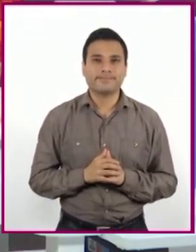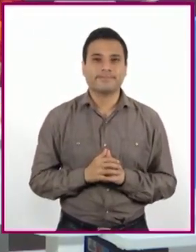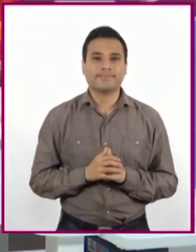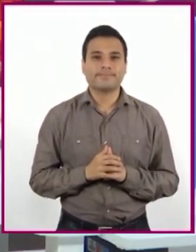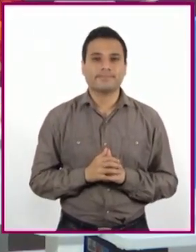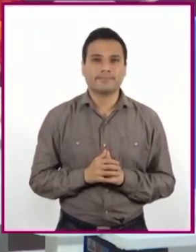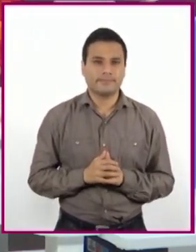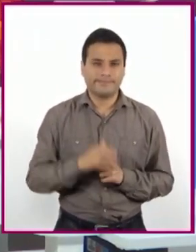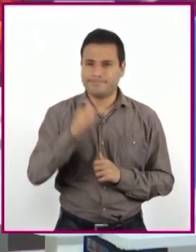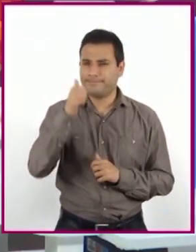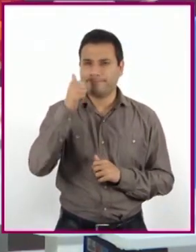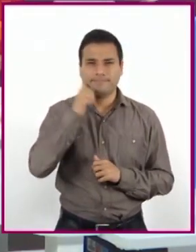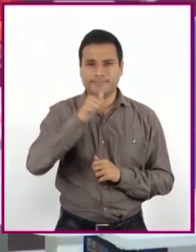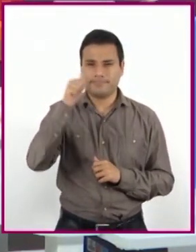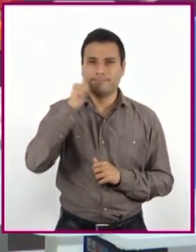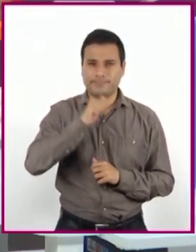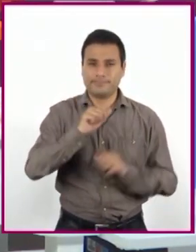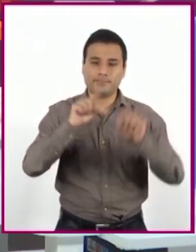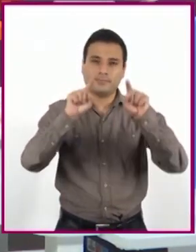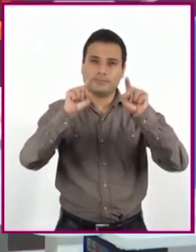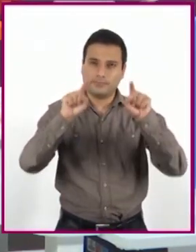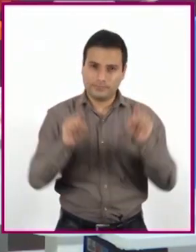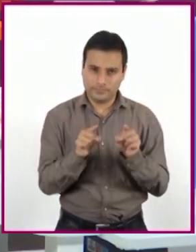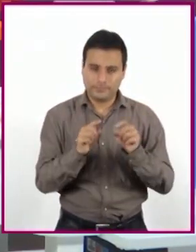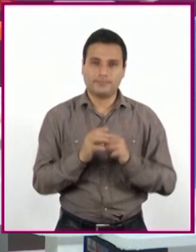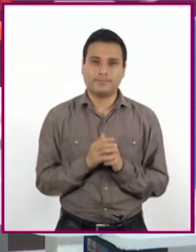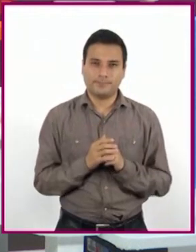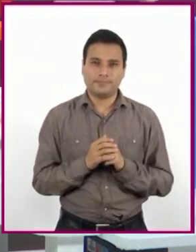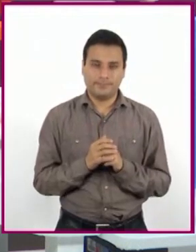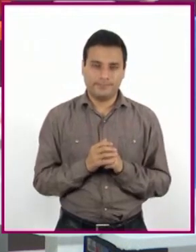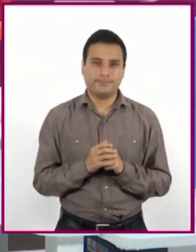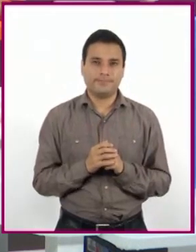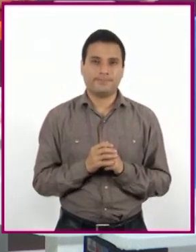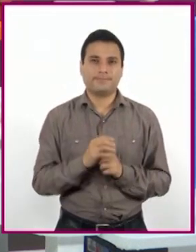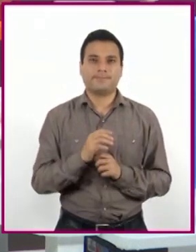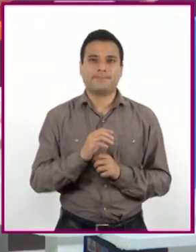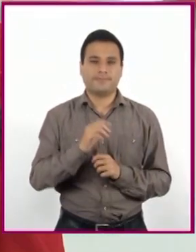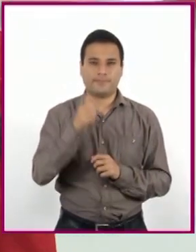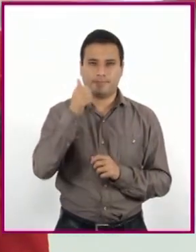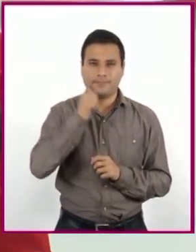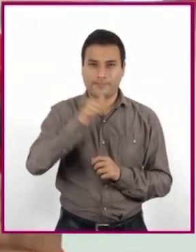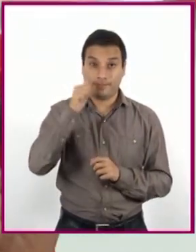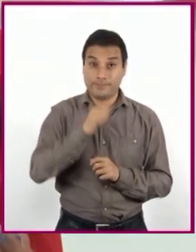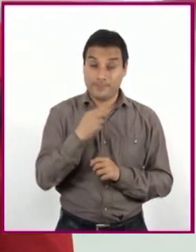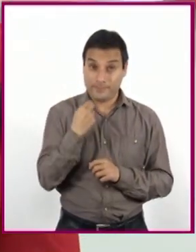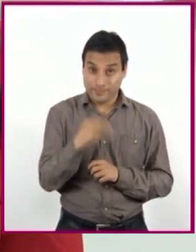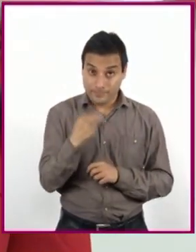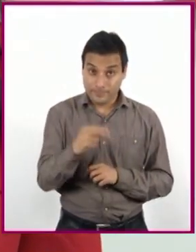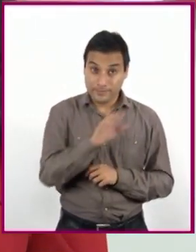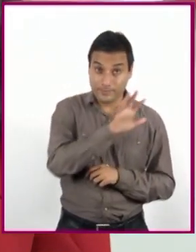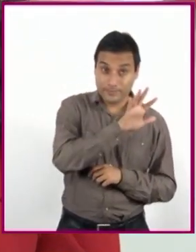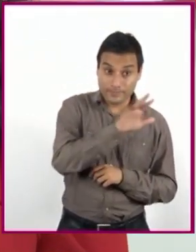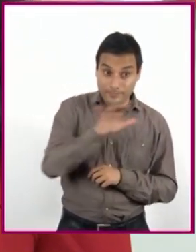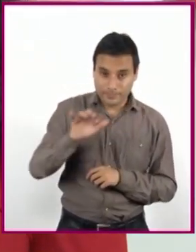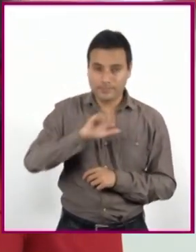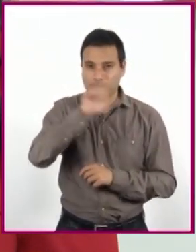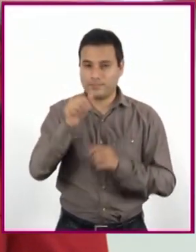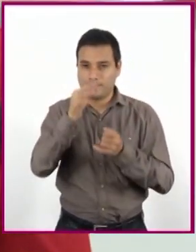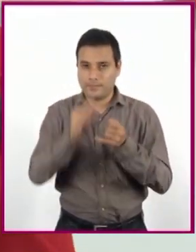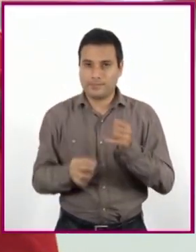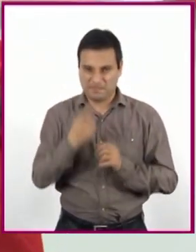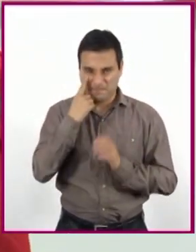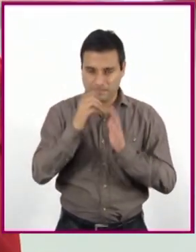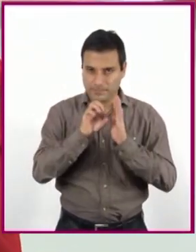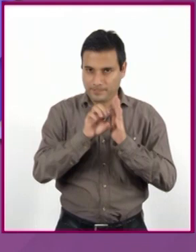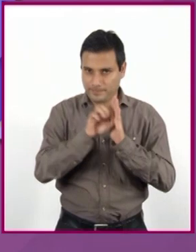Estas siempre van entre paréntesis, cursivas, subíndices y después de la sustancia. Revisemos la siguiente ecuación química que